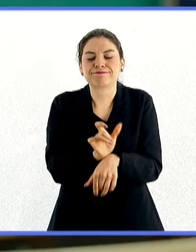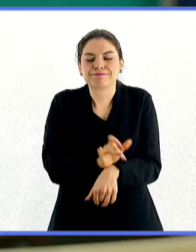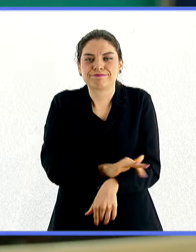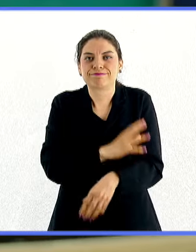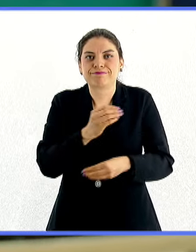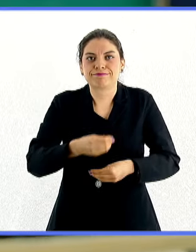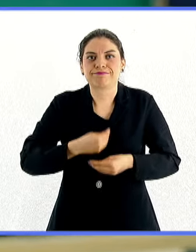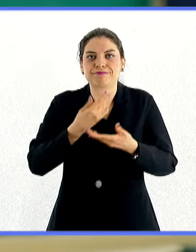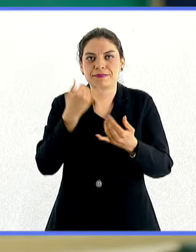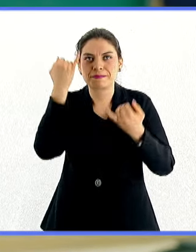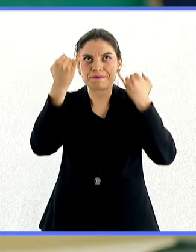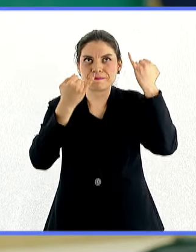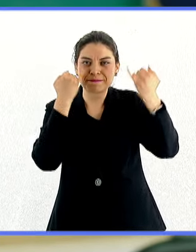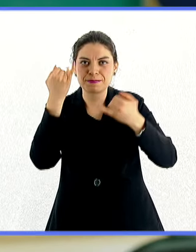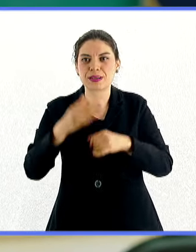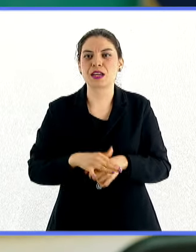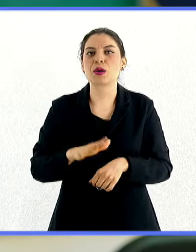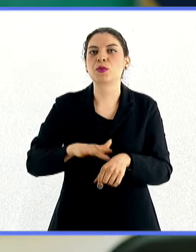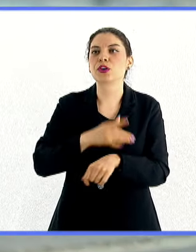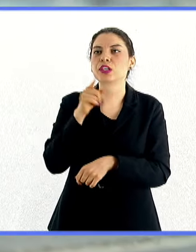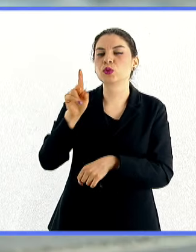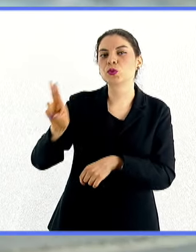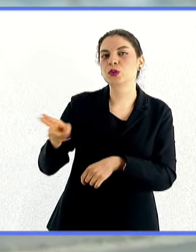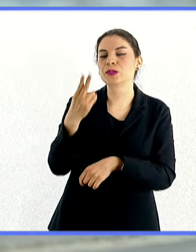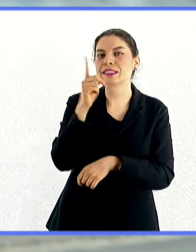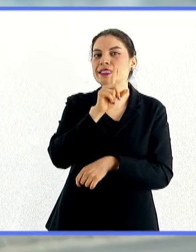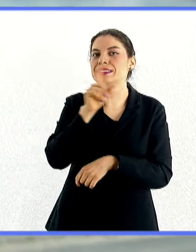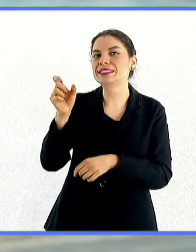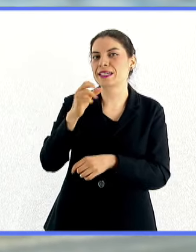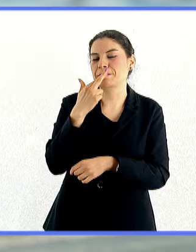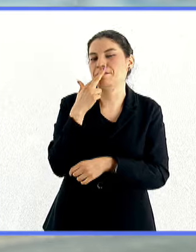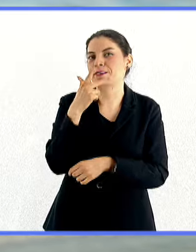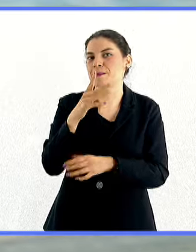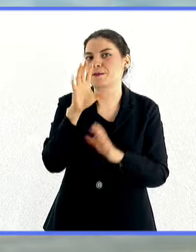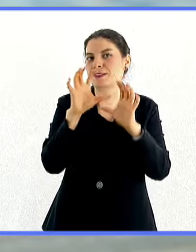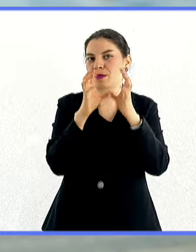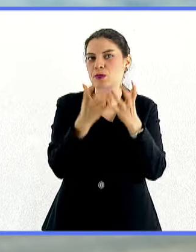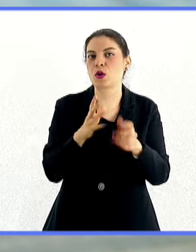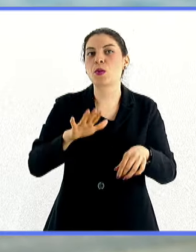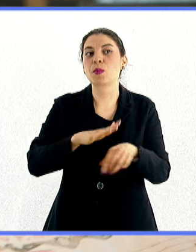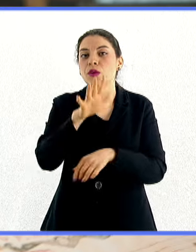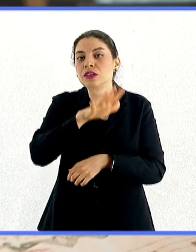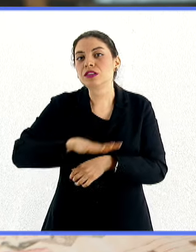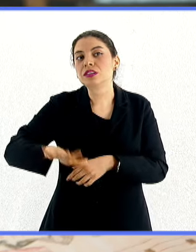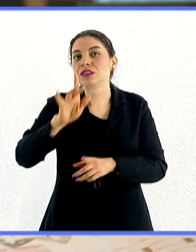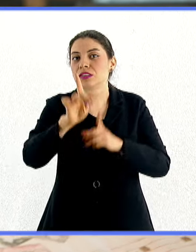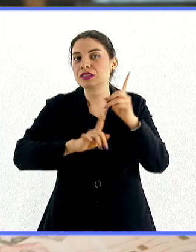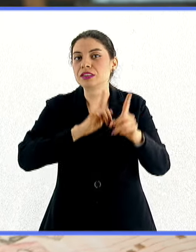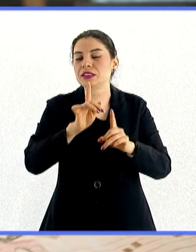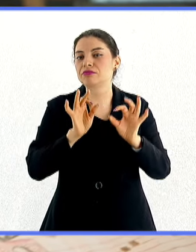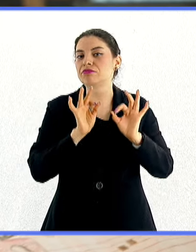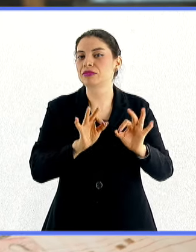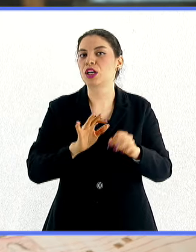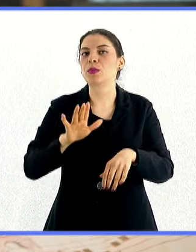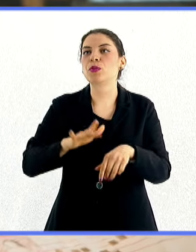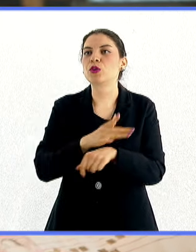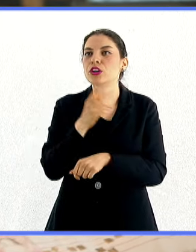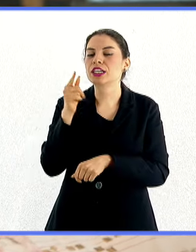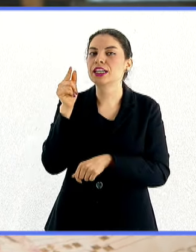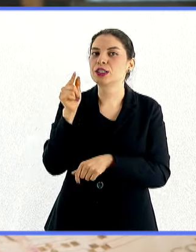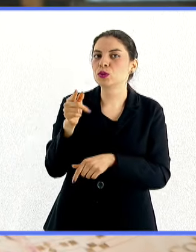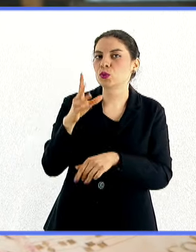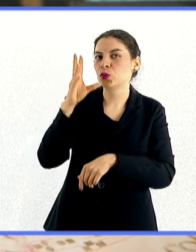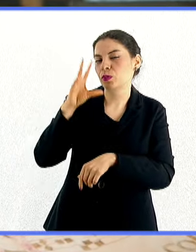estoy orgulloso de que seas una de las 100 mejores del mundo. Porque tus instalaciones deportivas son únicas. Porque me permites investigar a fondo